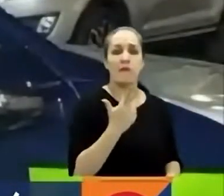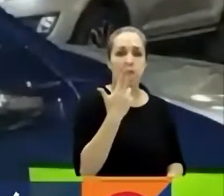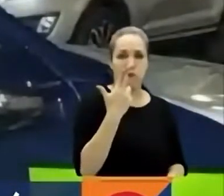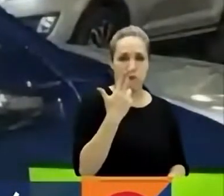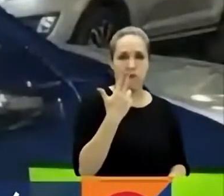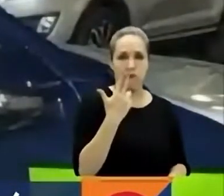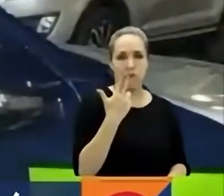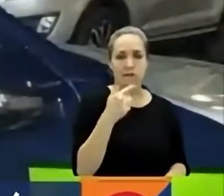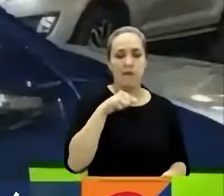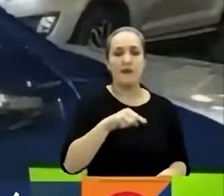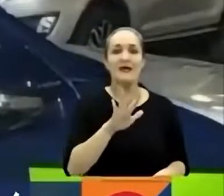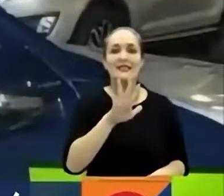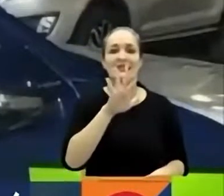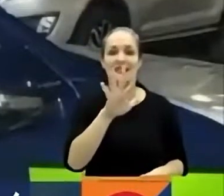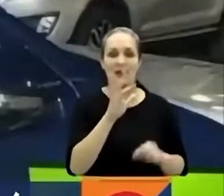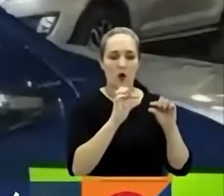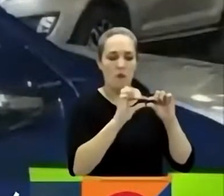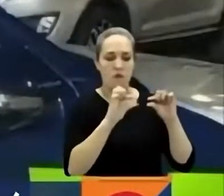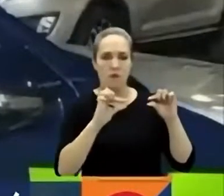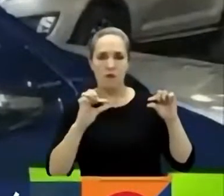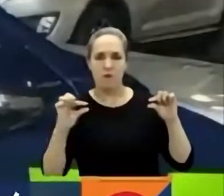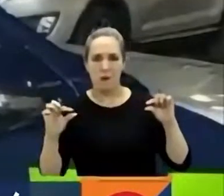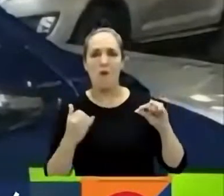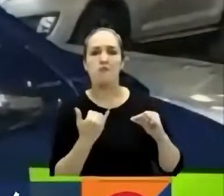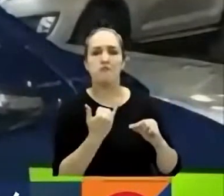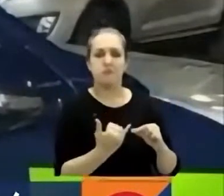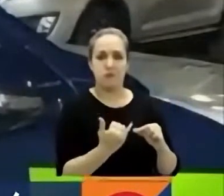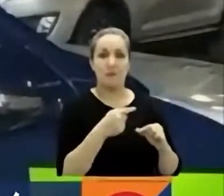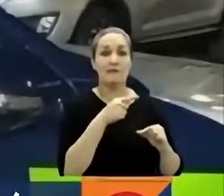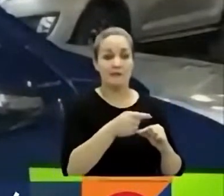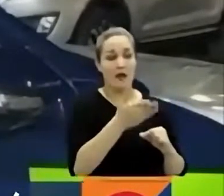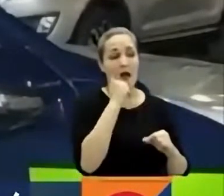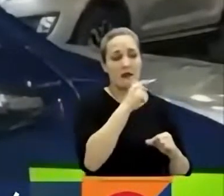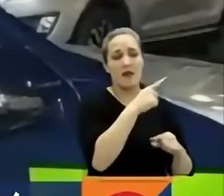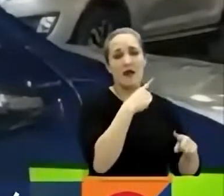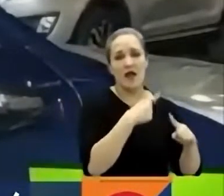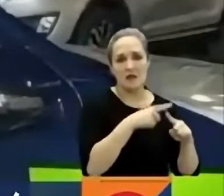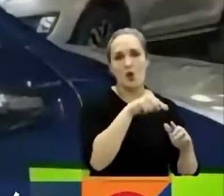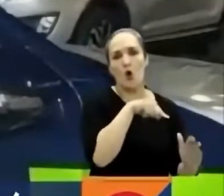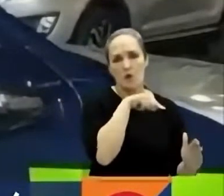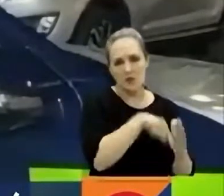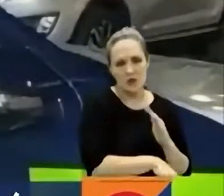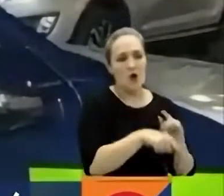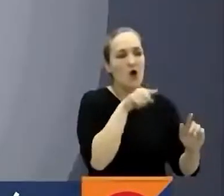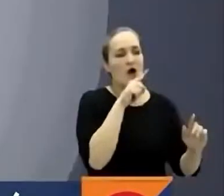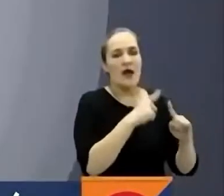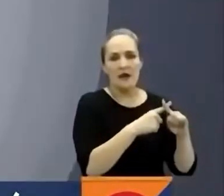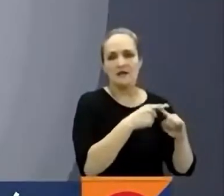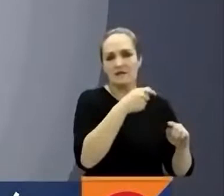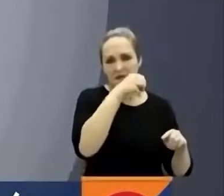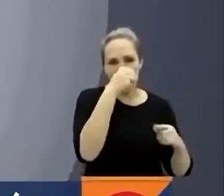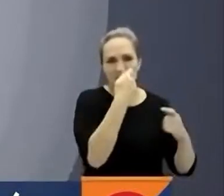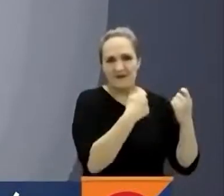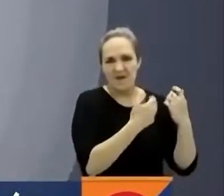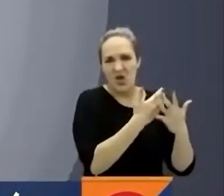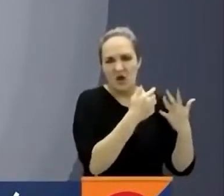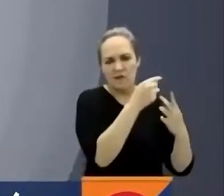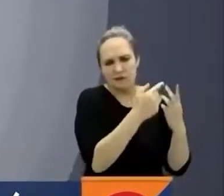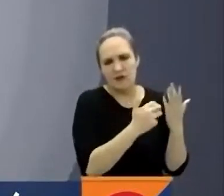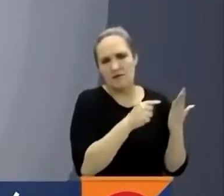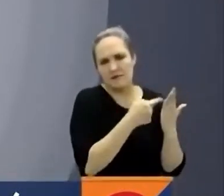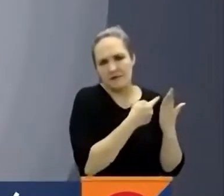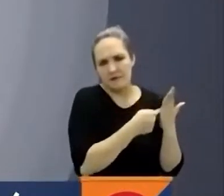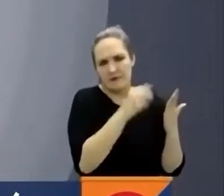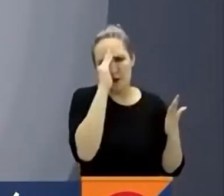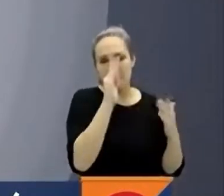con 5 cartuchos percutidos, el cual presenta antecedentes judiciales por homicidio y tráfico de estupefacientes. El general Henry Zanabria,